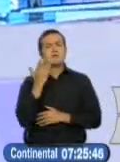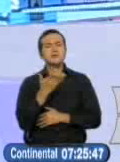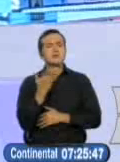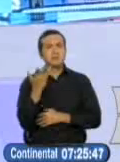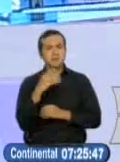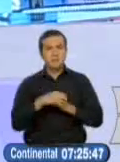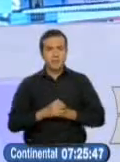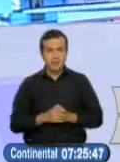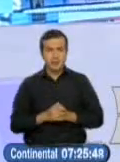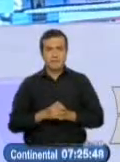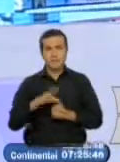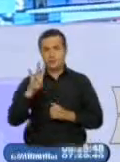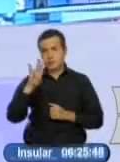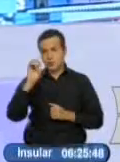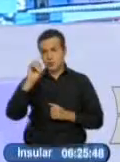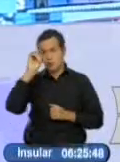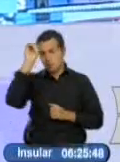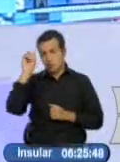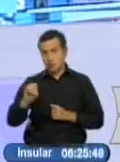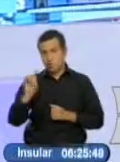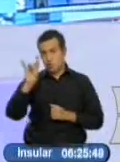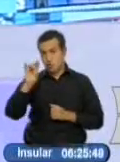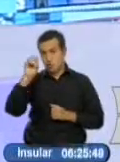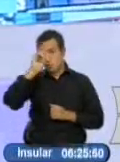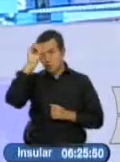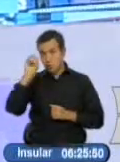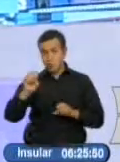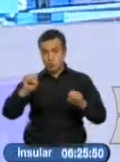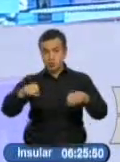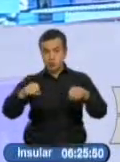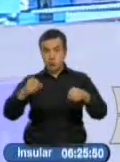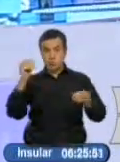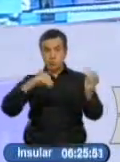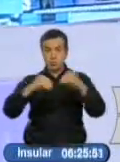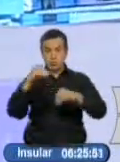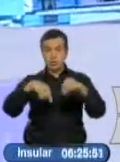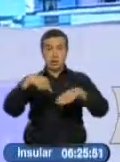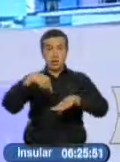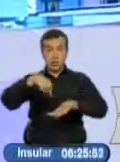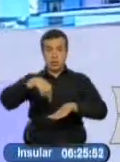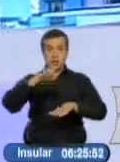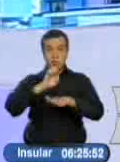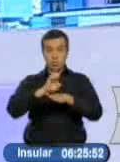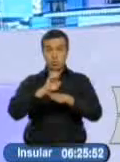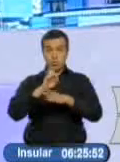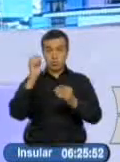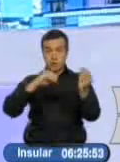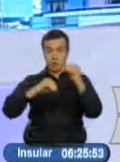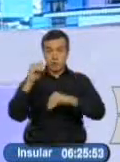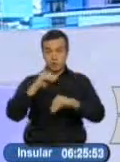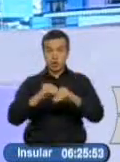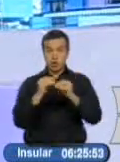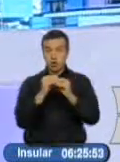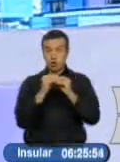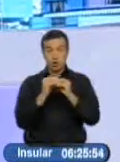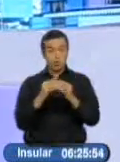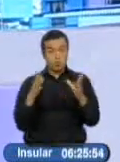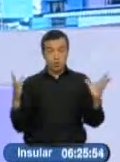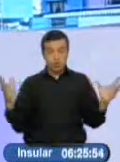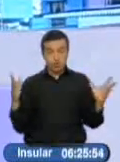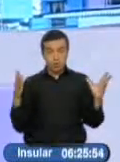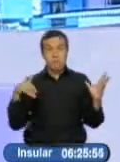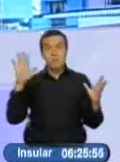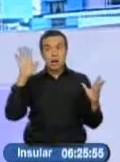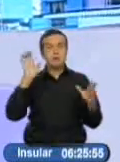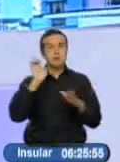que entre el 70 y el 80% de las motos son ensambladas localmente. Es decir, el grueso de la demanda se